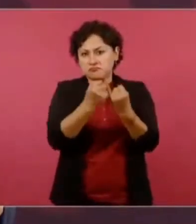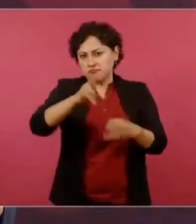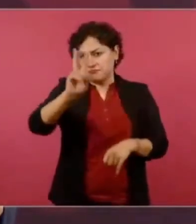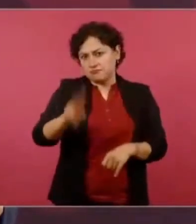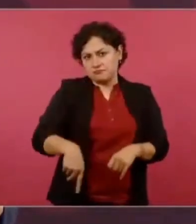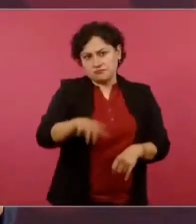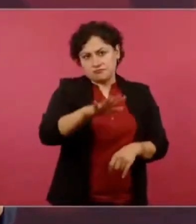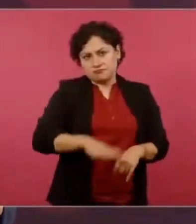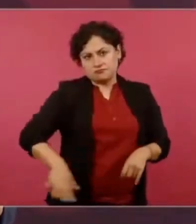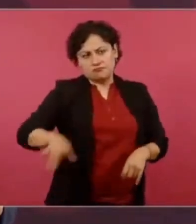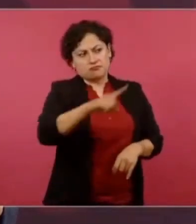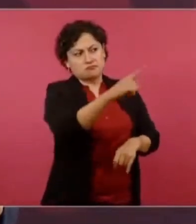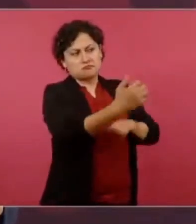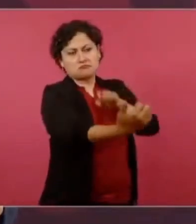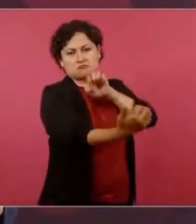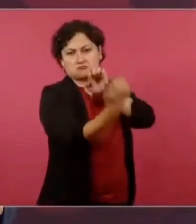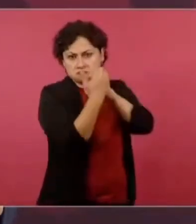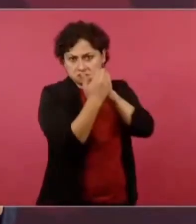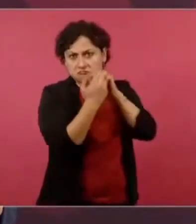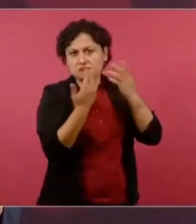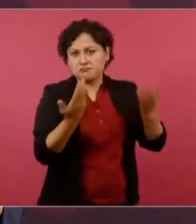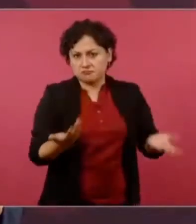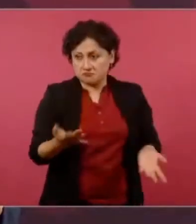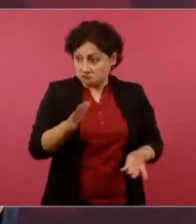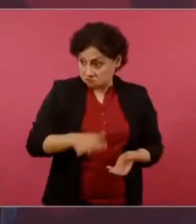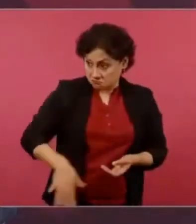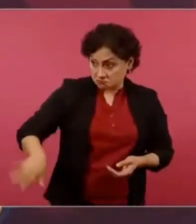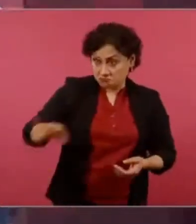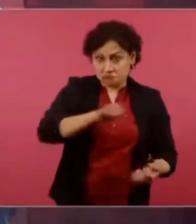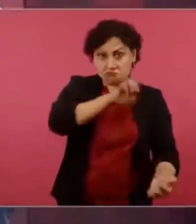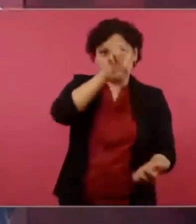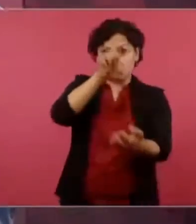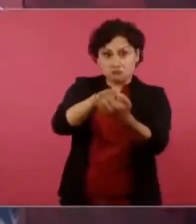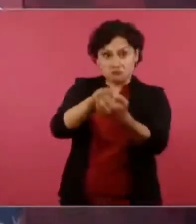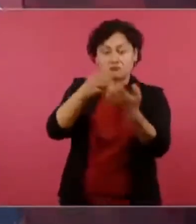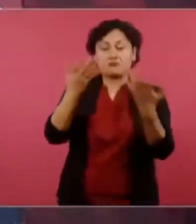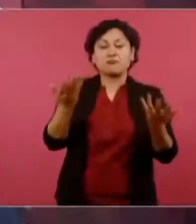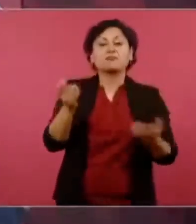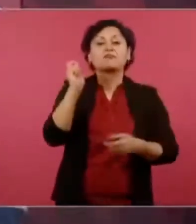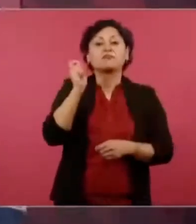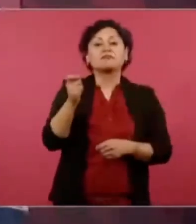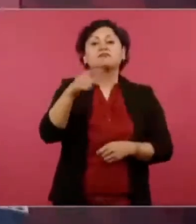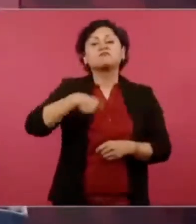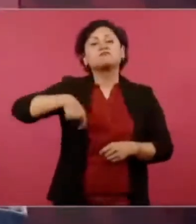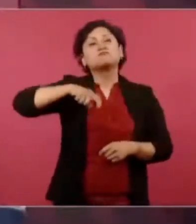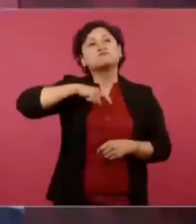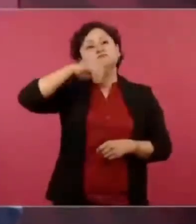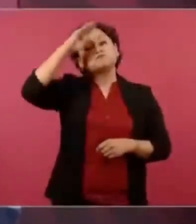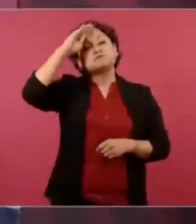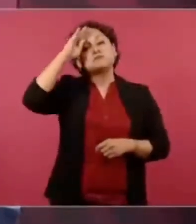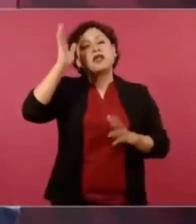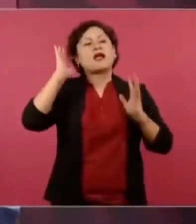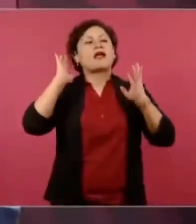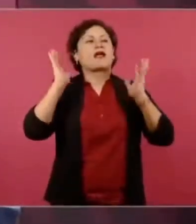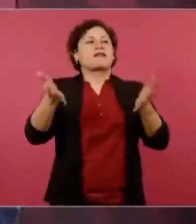a muchos de que todo iba a ser distinto.